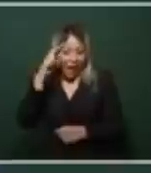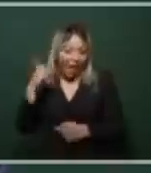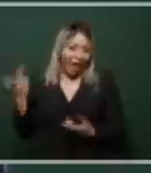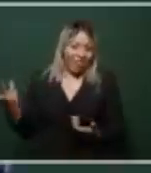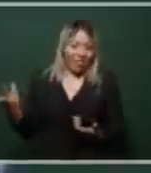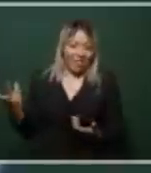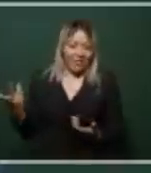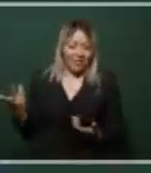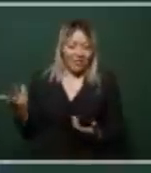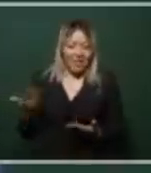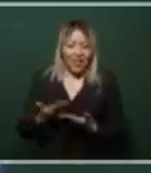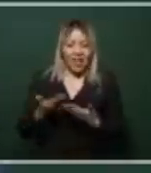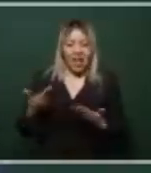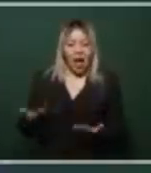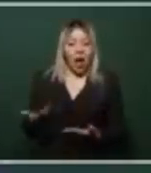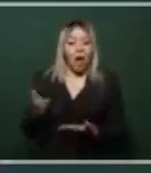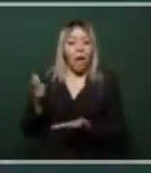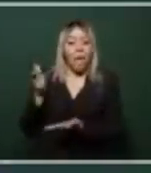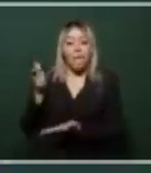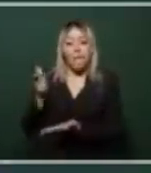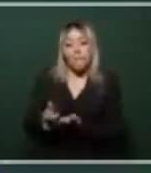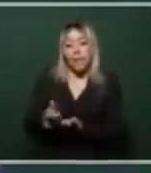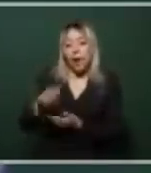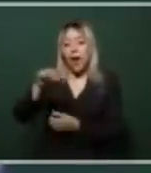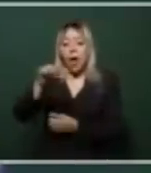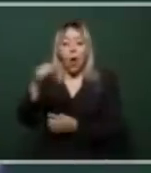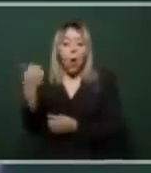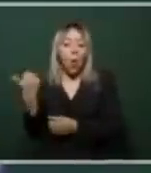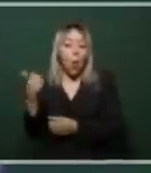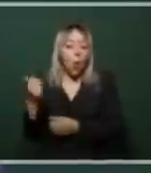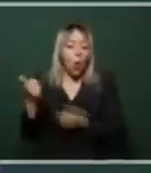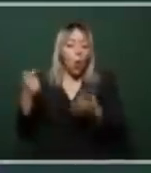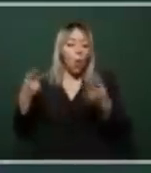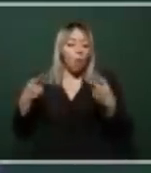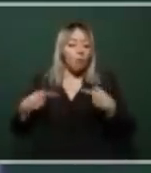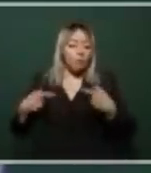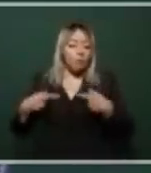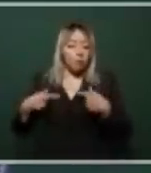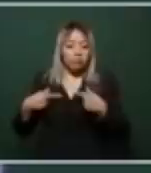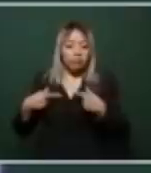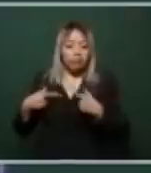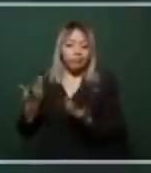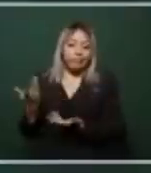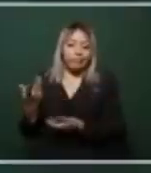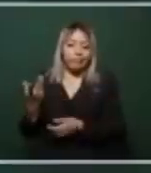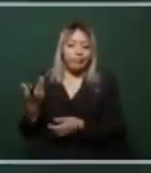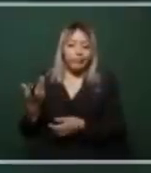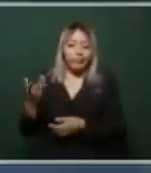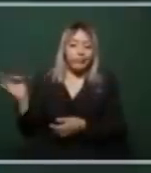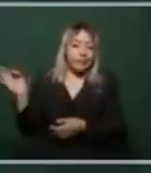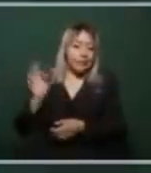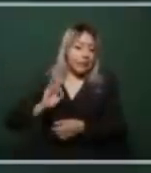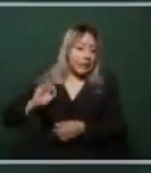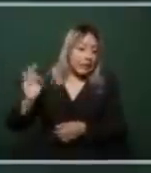Y ahora tienen financiamiento pues, de otras partes y tienen